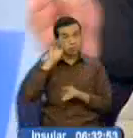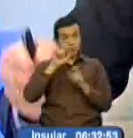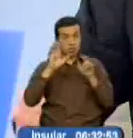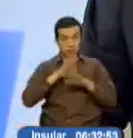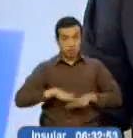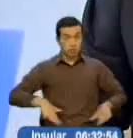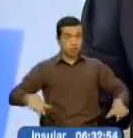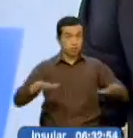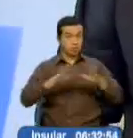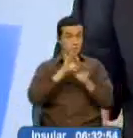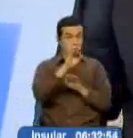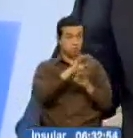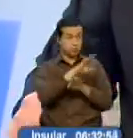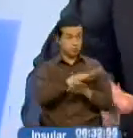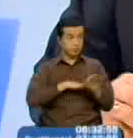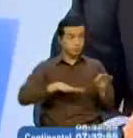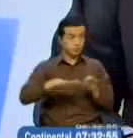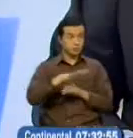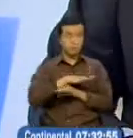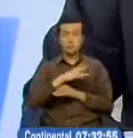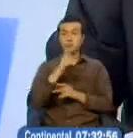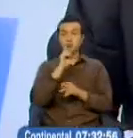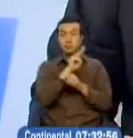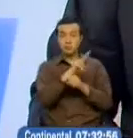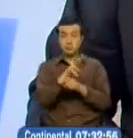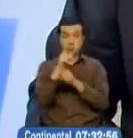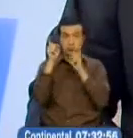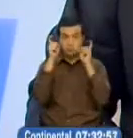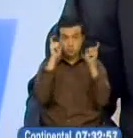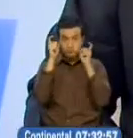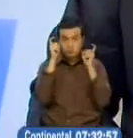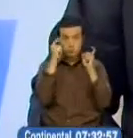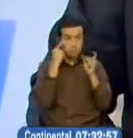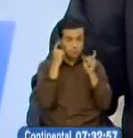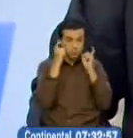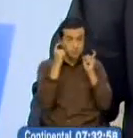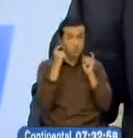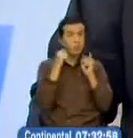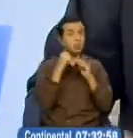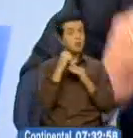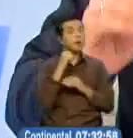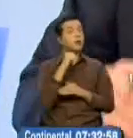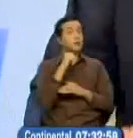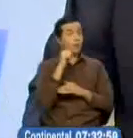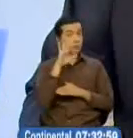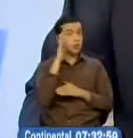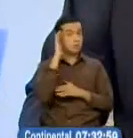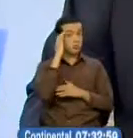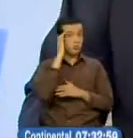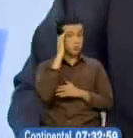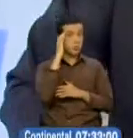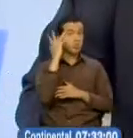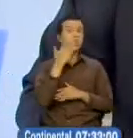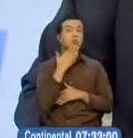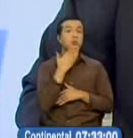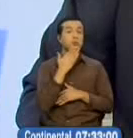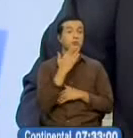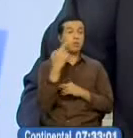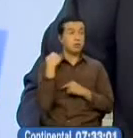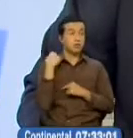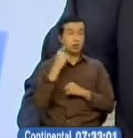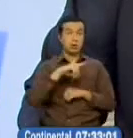de los distintos cantones. Es decir, superintendencia, control, monitoreo. Pero hay algo que también a veces preocupa, el efecto de la